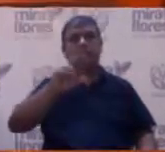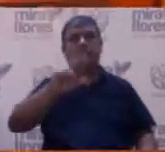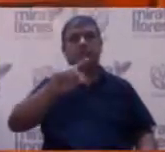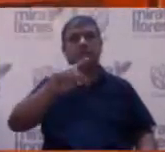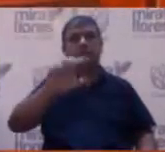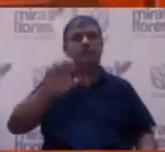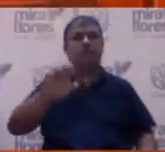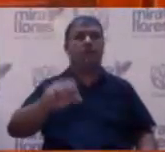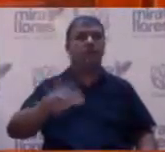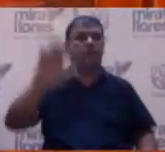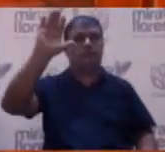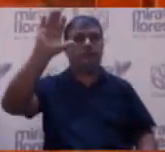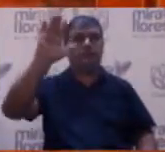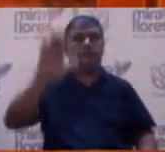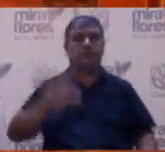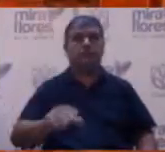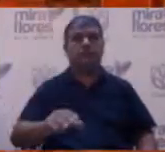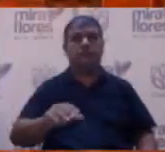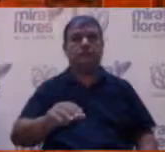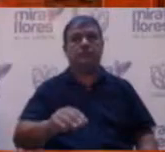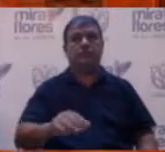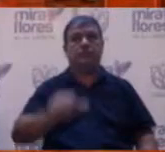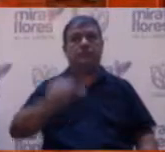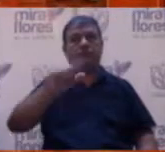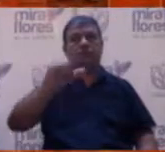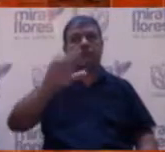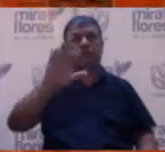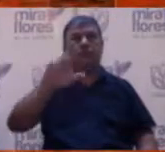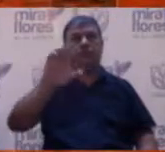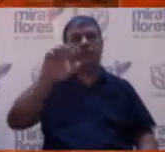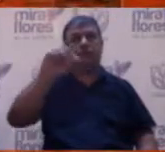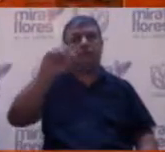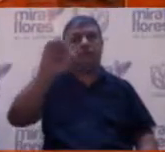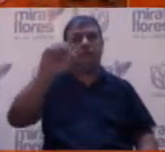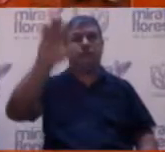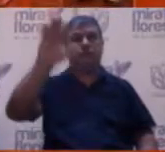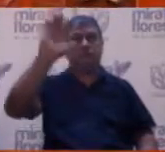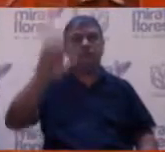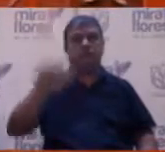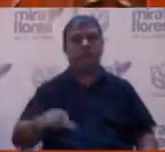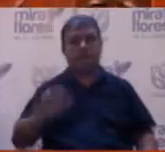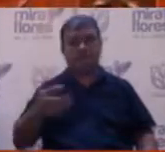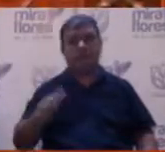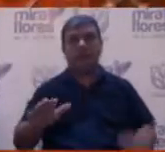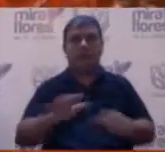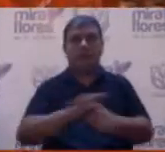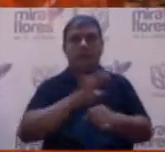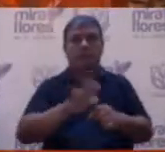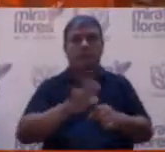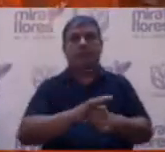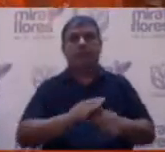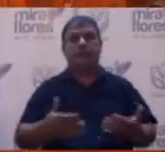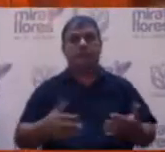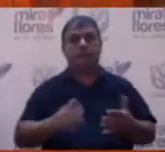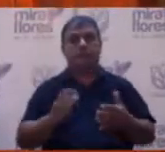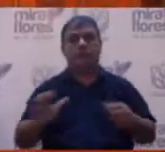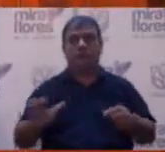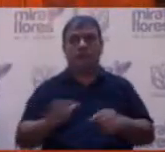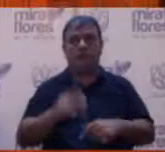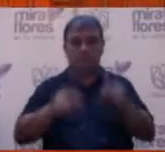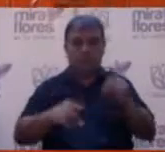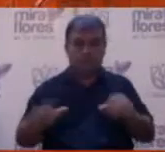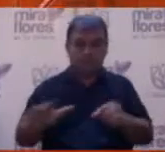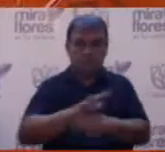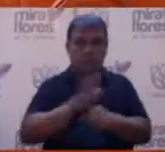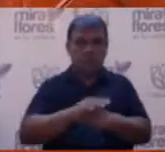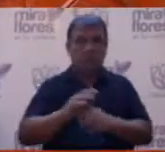Albertis González del Riego. Señor Alfredo Sousa Locio. Hay quórum, señor alcalde. Muy bien, con el quórum reglamentario